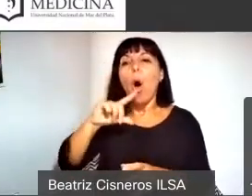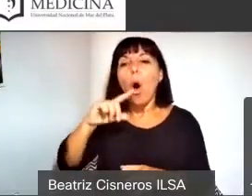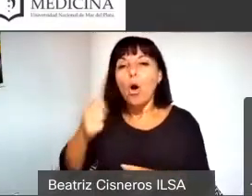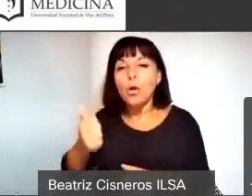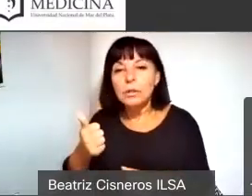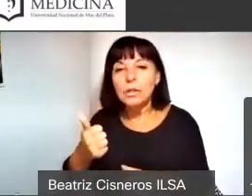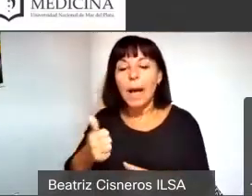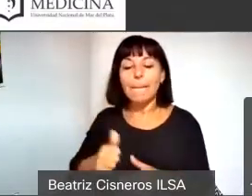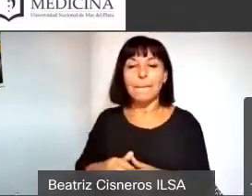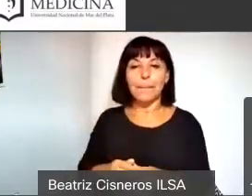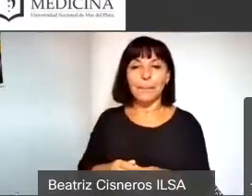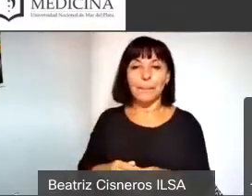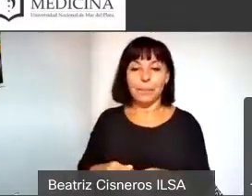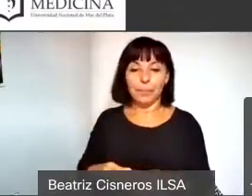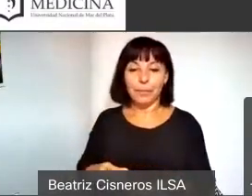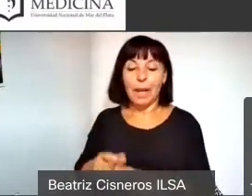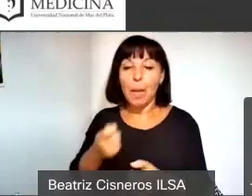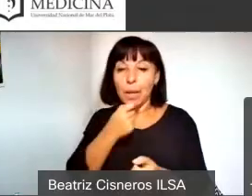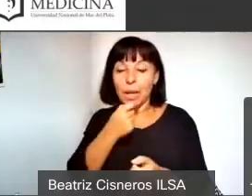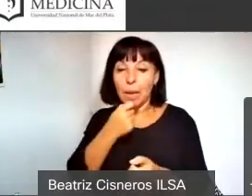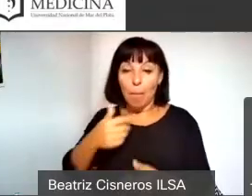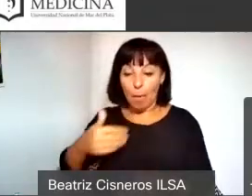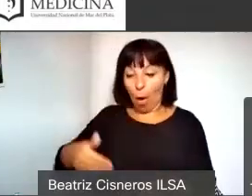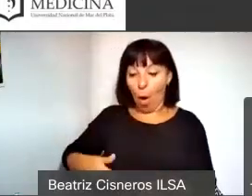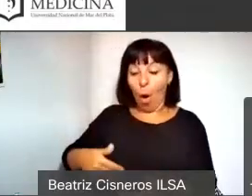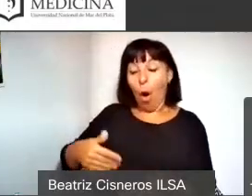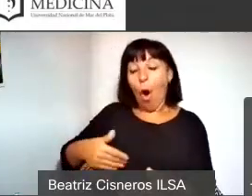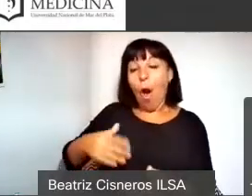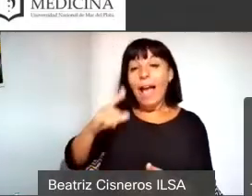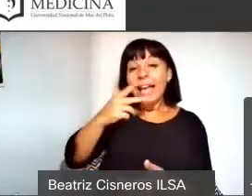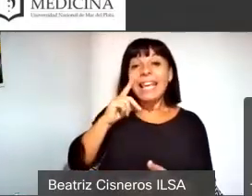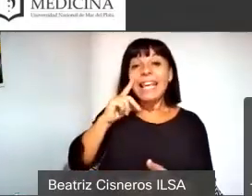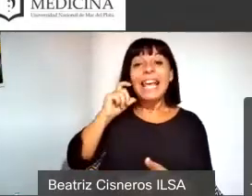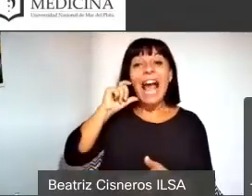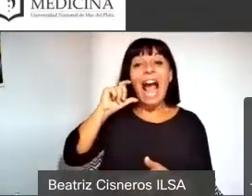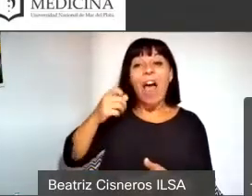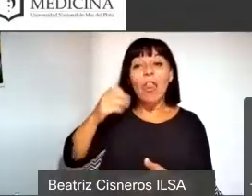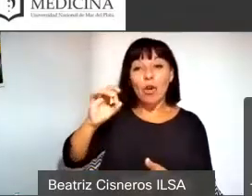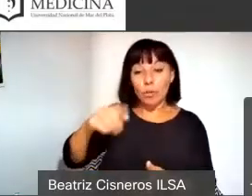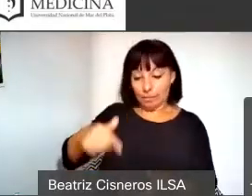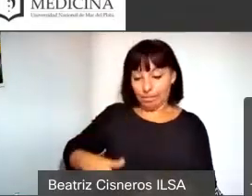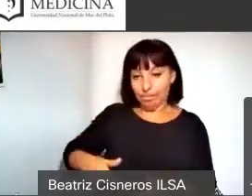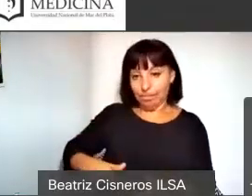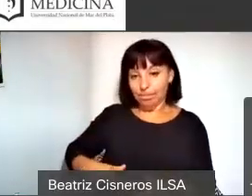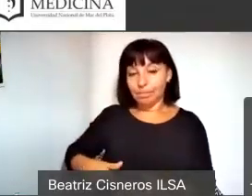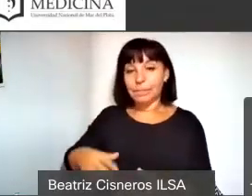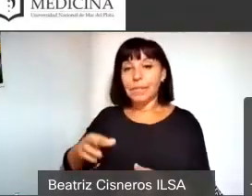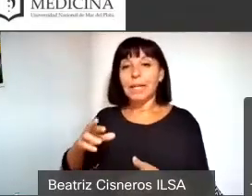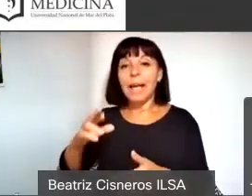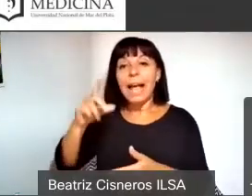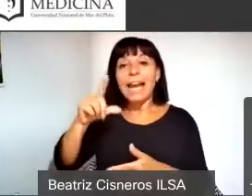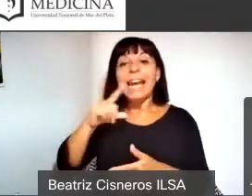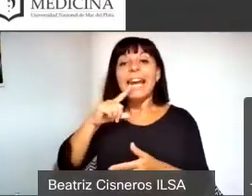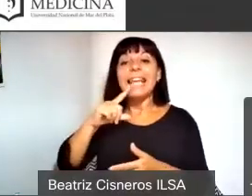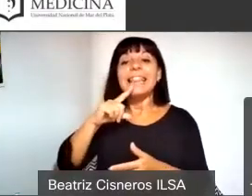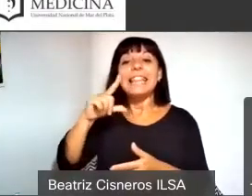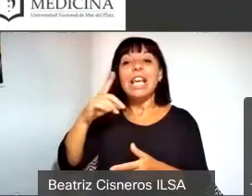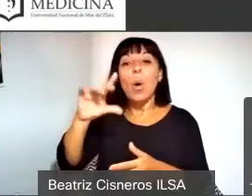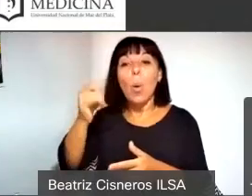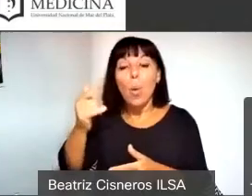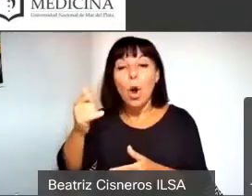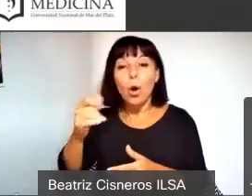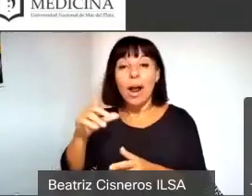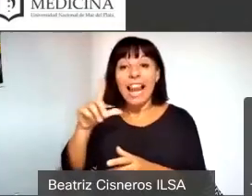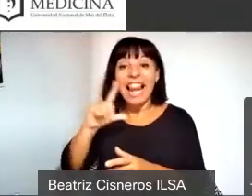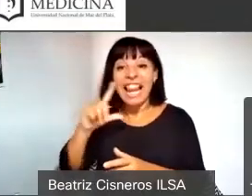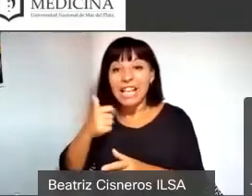parénquima hepático del hígado, se lleva a cabo en el retículo endoplásmico liso de los hepatocitos la descomposición